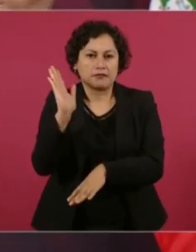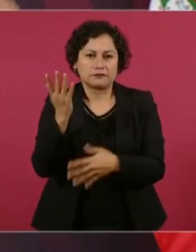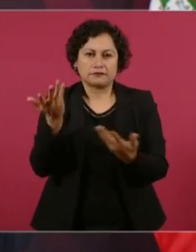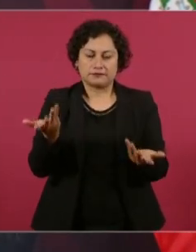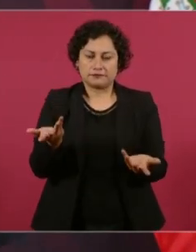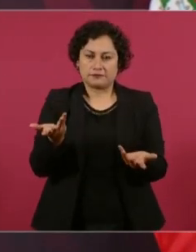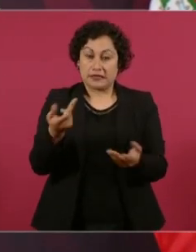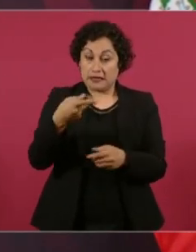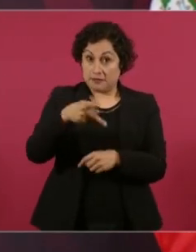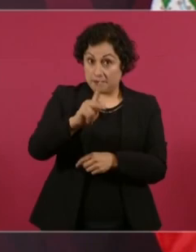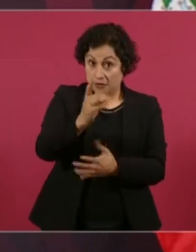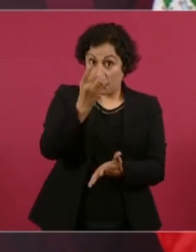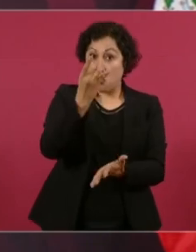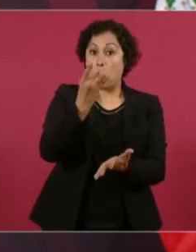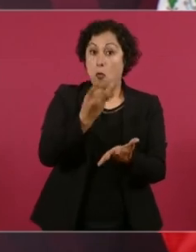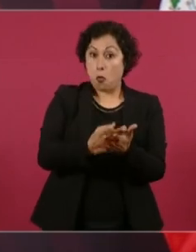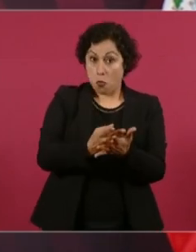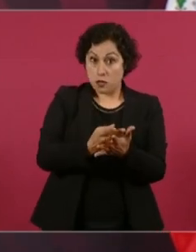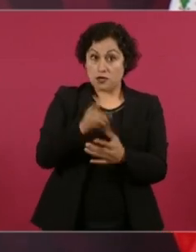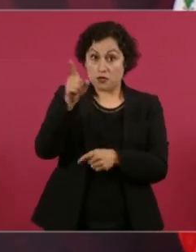tener el privilegio de mandar.